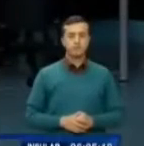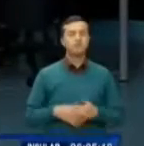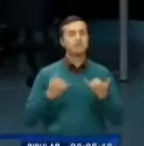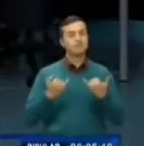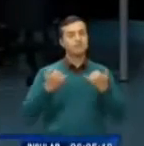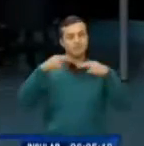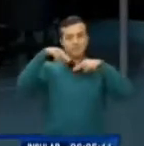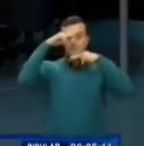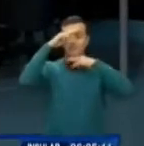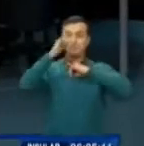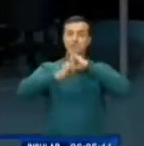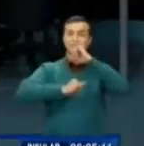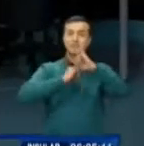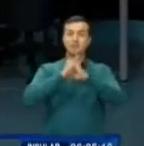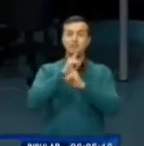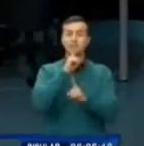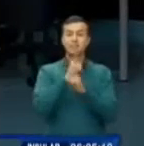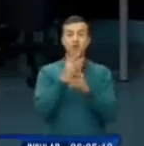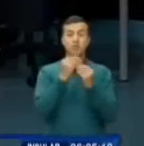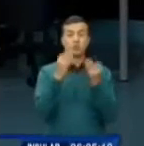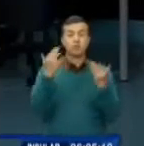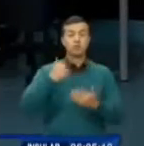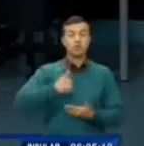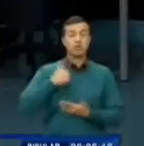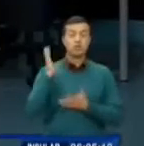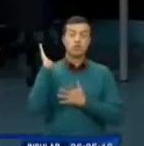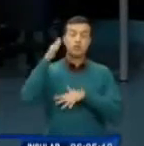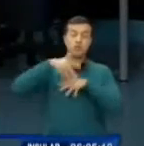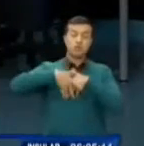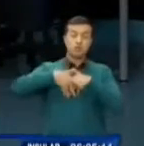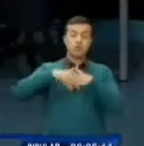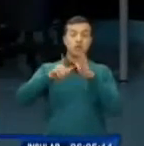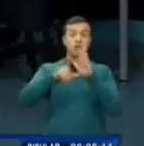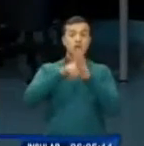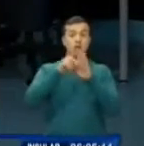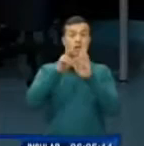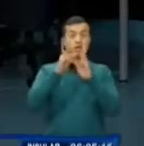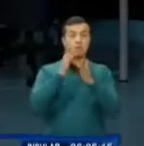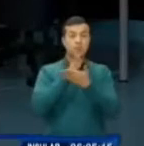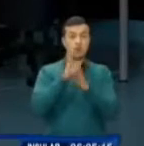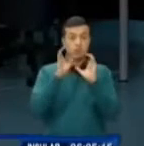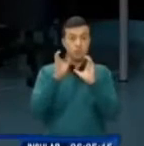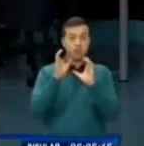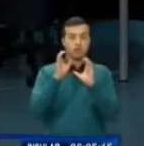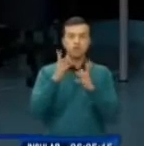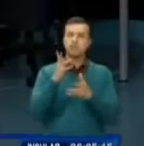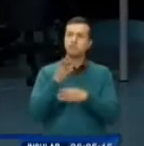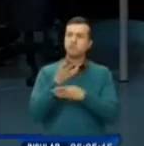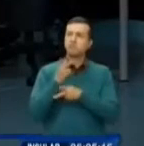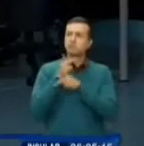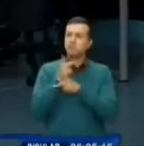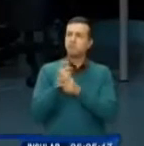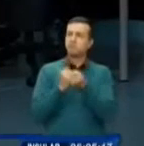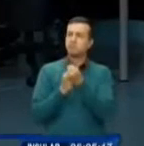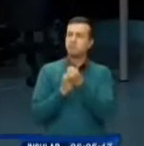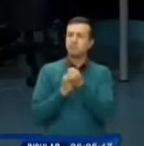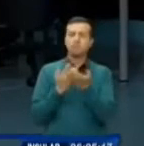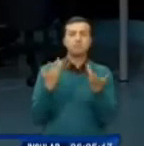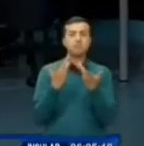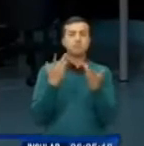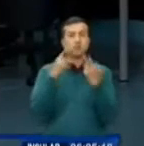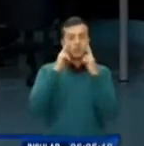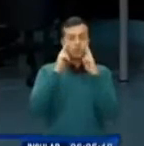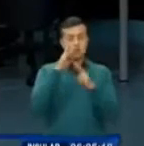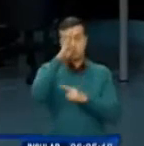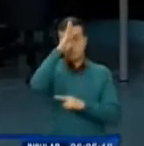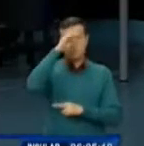Momento de revisar las noticias del mundo. Cientos de argentinos salieron a las calles a defender la ley de medios. Además, el Papa Francisco reconoce un